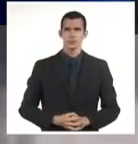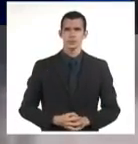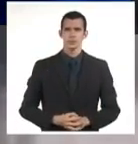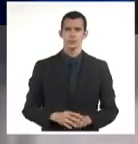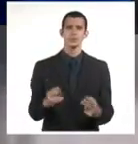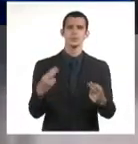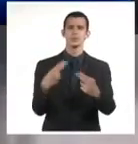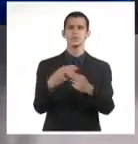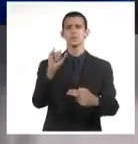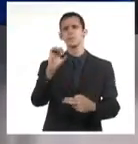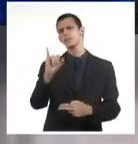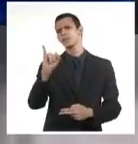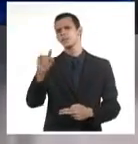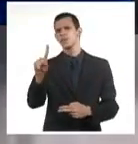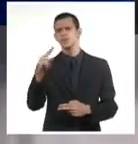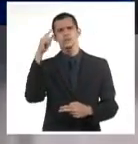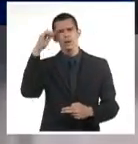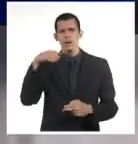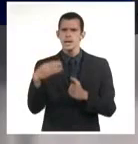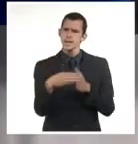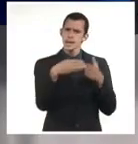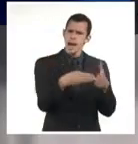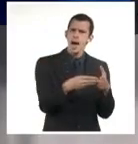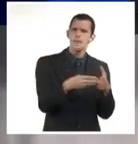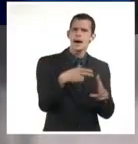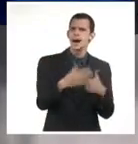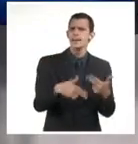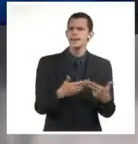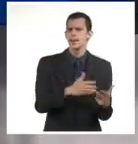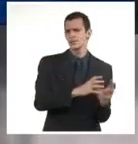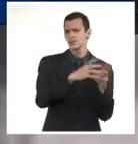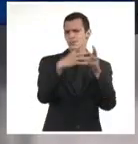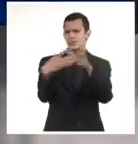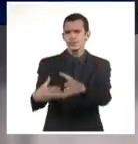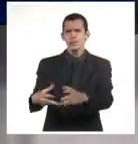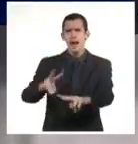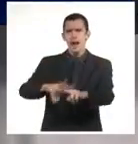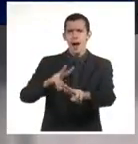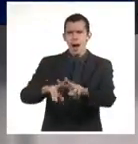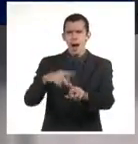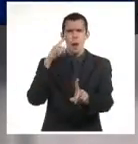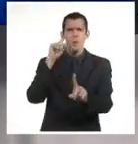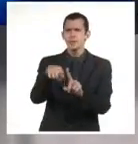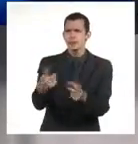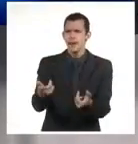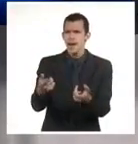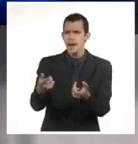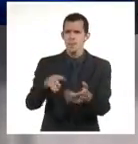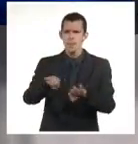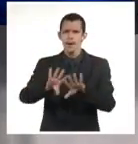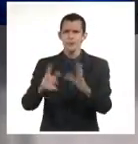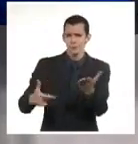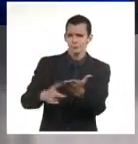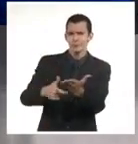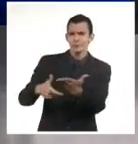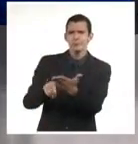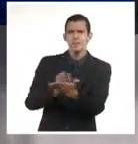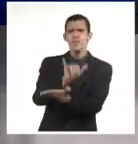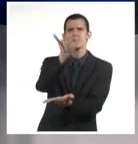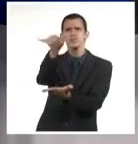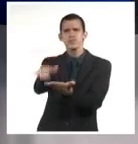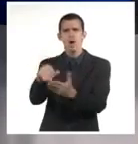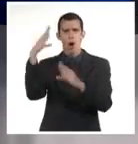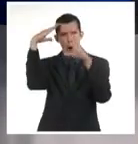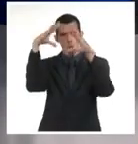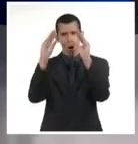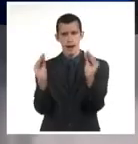béisbol porque los alazanes de Granma vinieron aquí a La Habana a los trámites de visado para asistir al torneo de Holanda el mes que